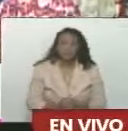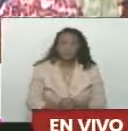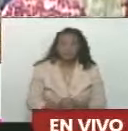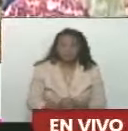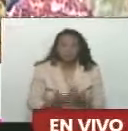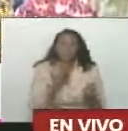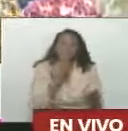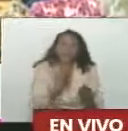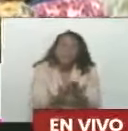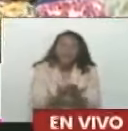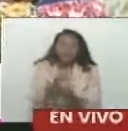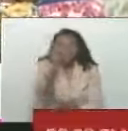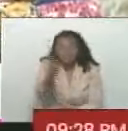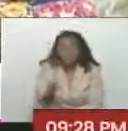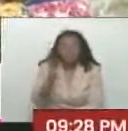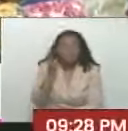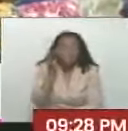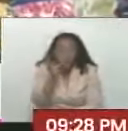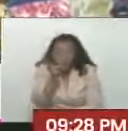Gracias, José Rafael.